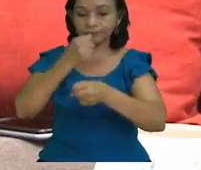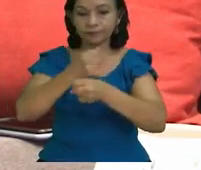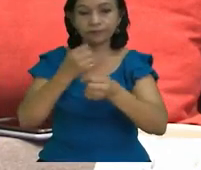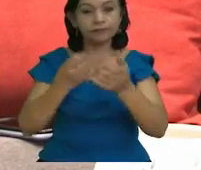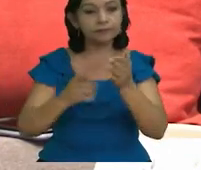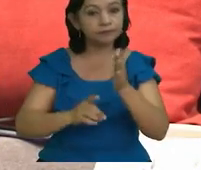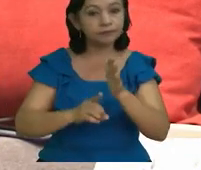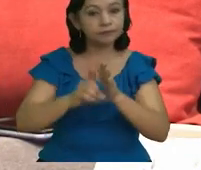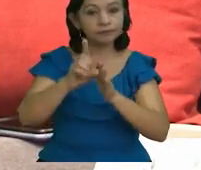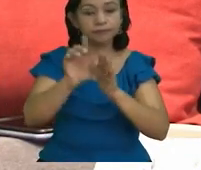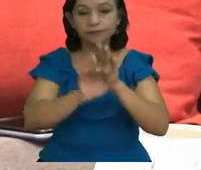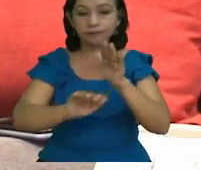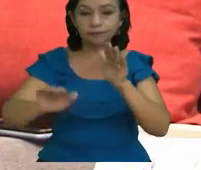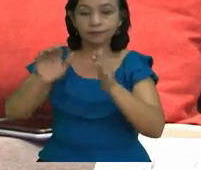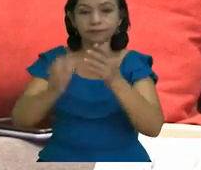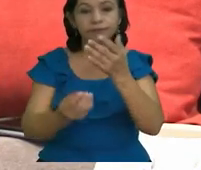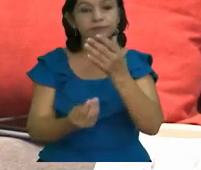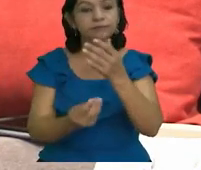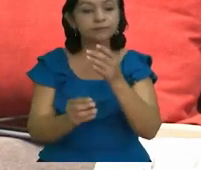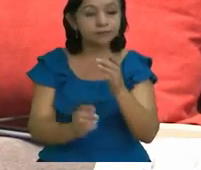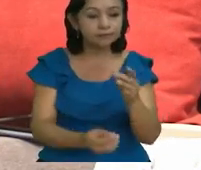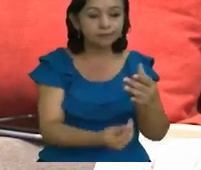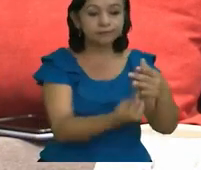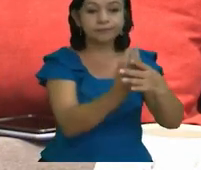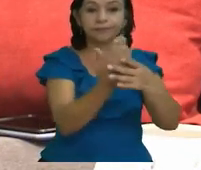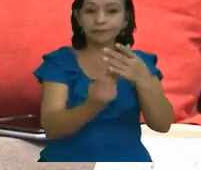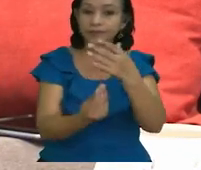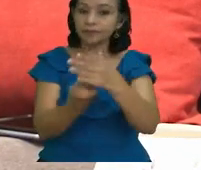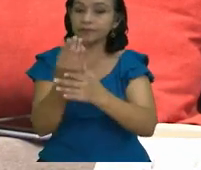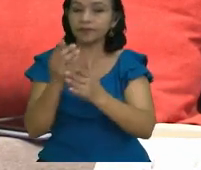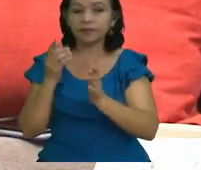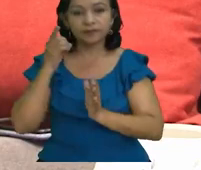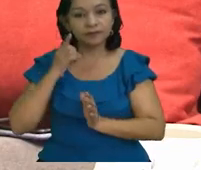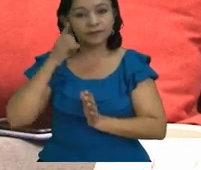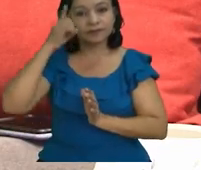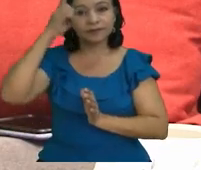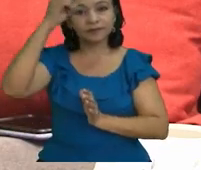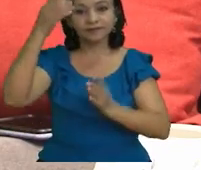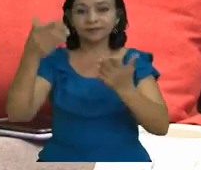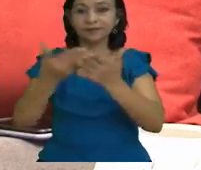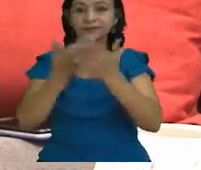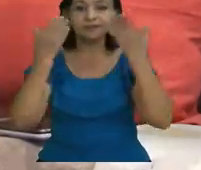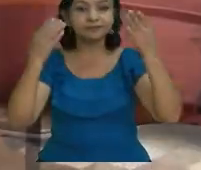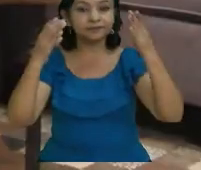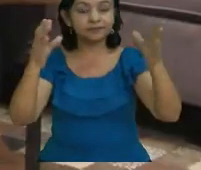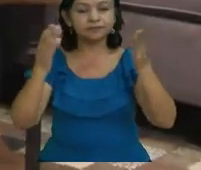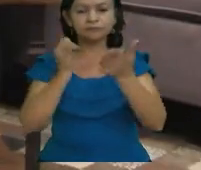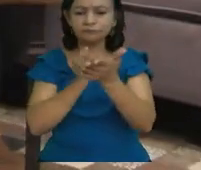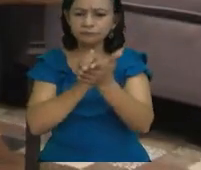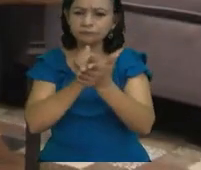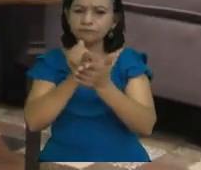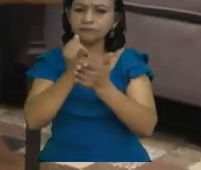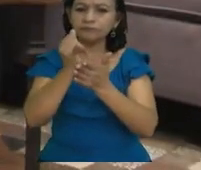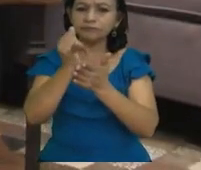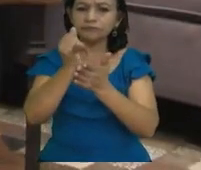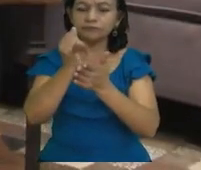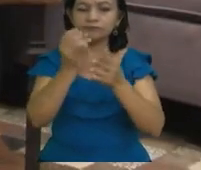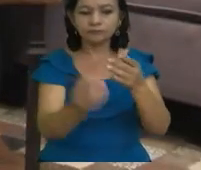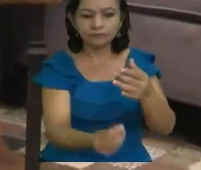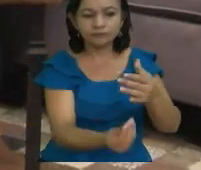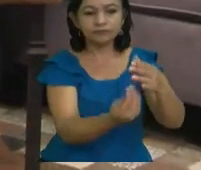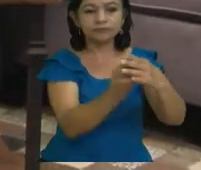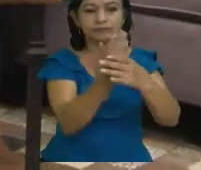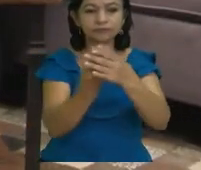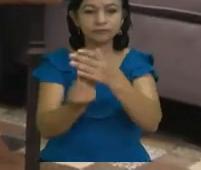el aumento de la producción y el desarrollo de nuevos rubros e investigaciones para el agro de nuestro